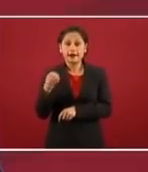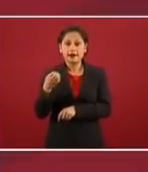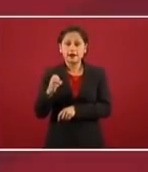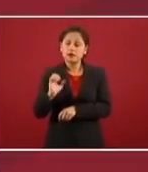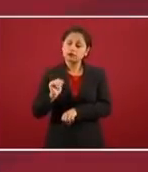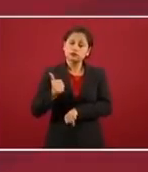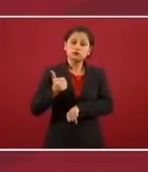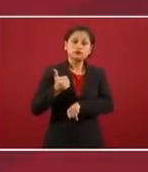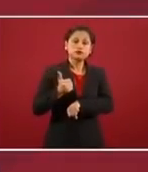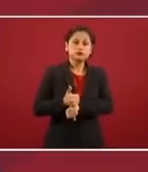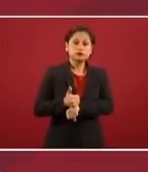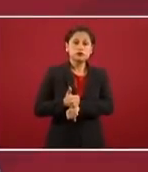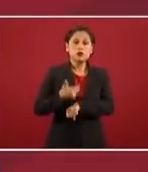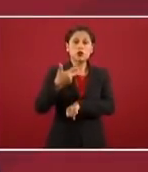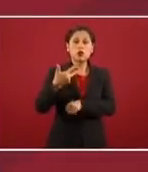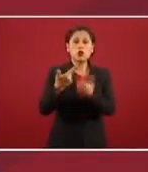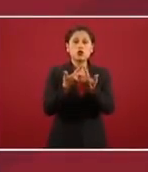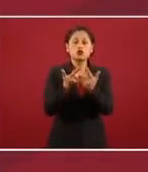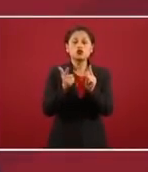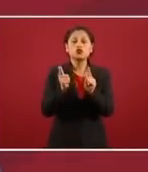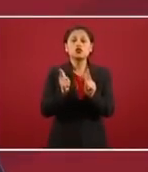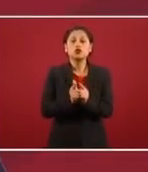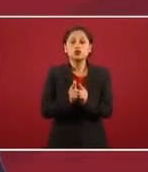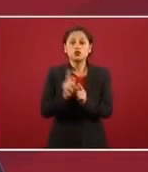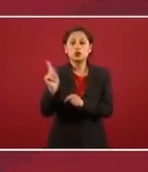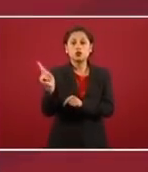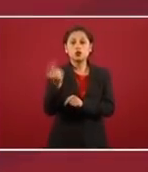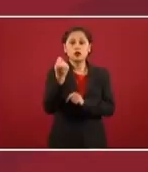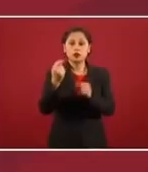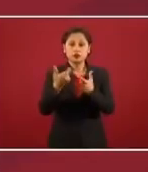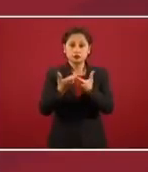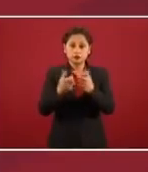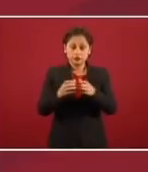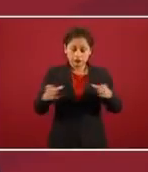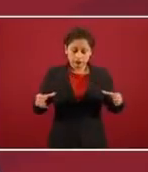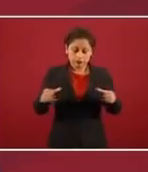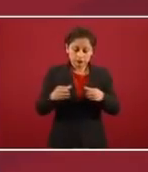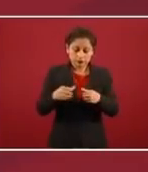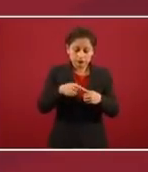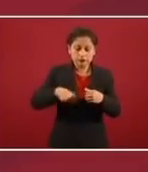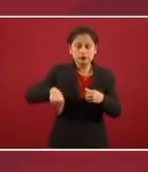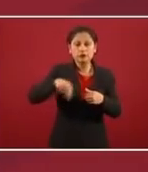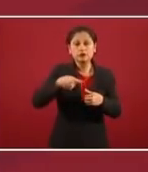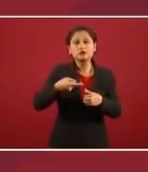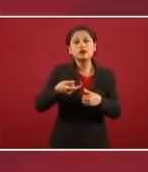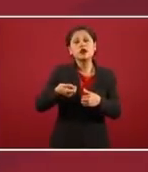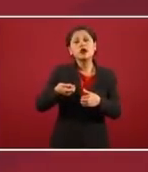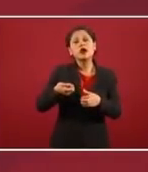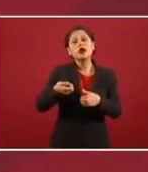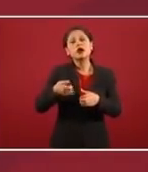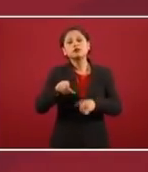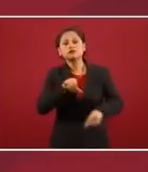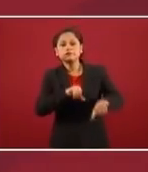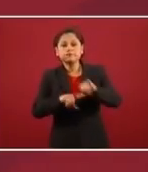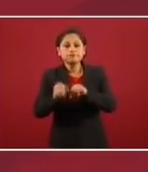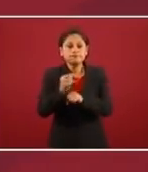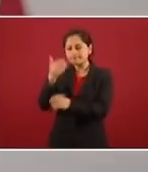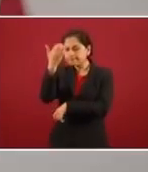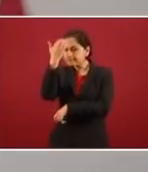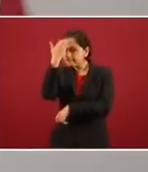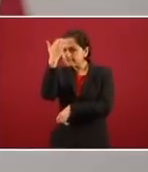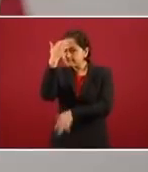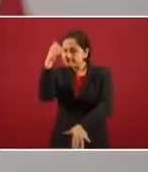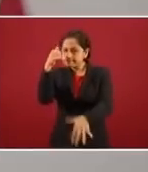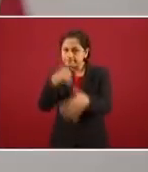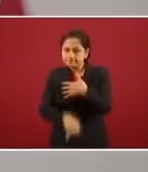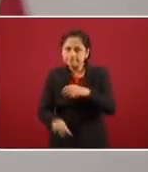grupos técnicos del Subcomité de Enfermedades Emergentes, precisamente sobre investigación científica y gestión del conocimiento.